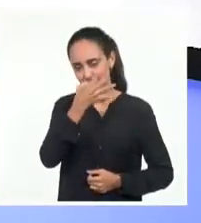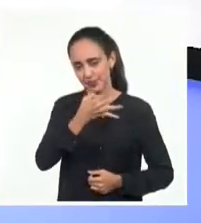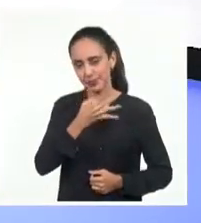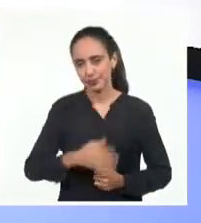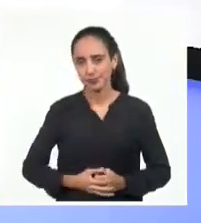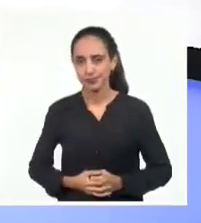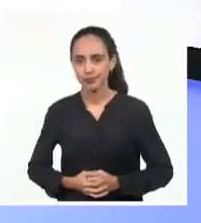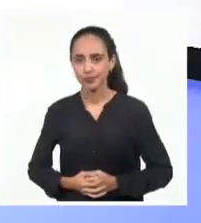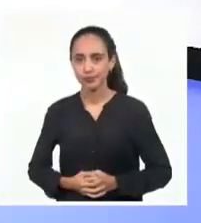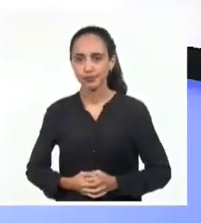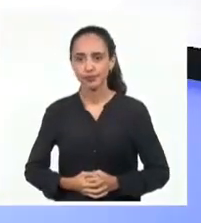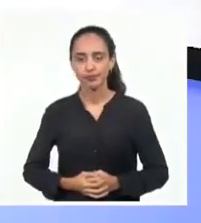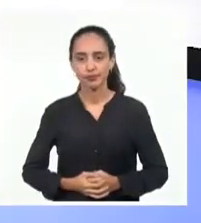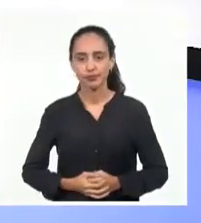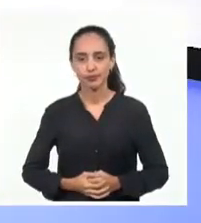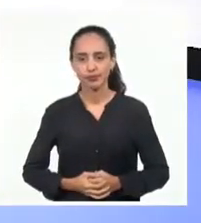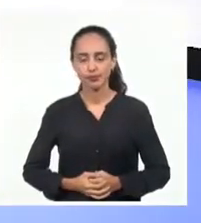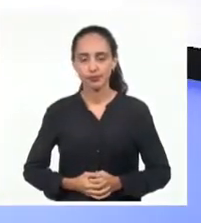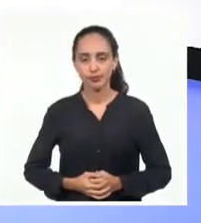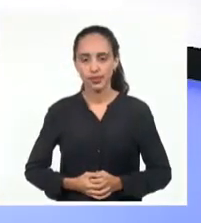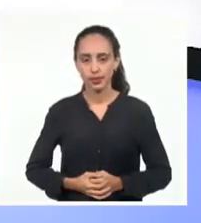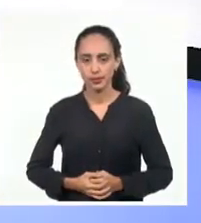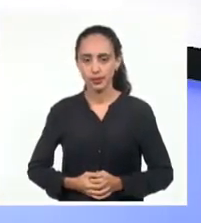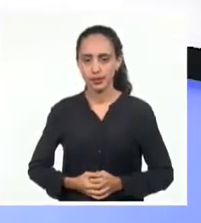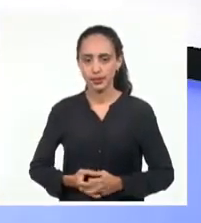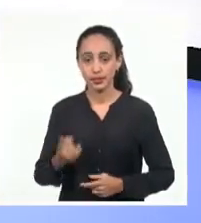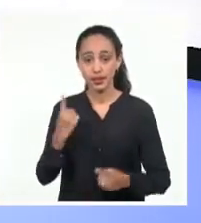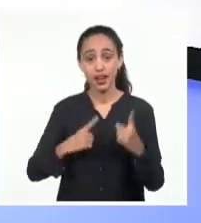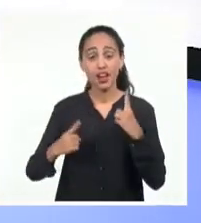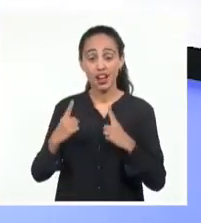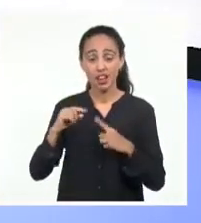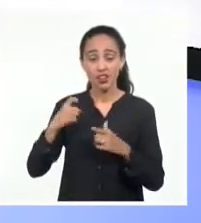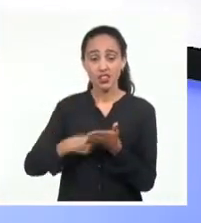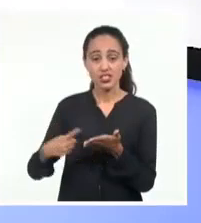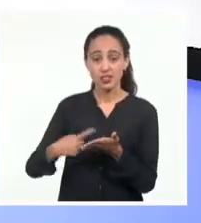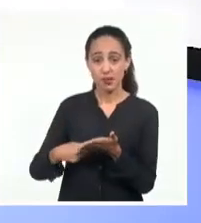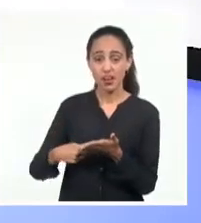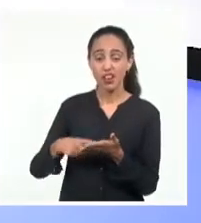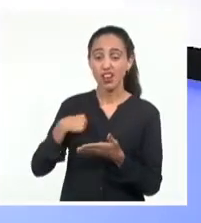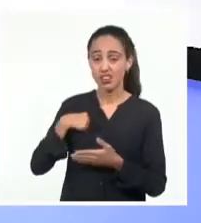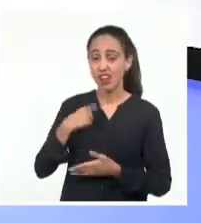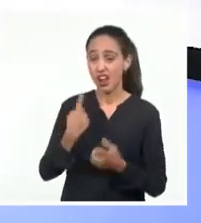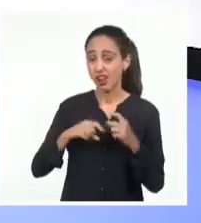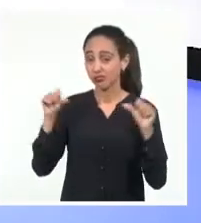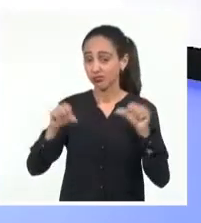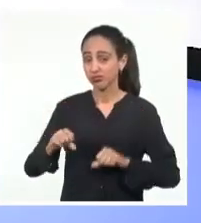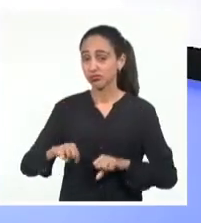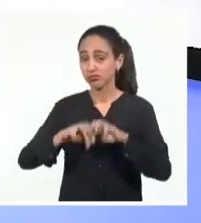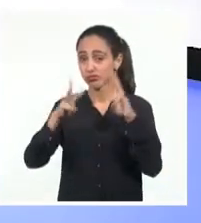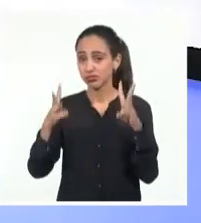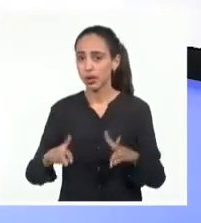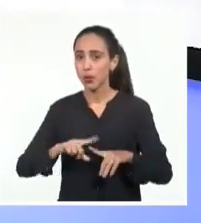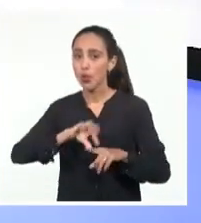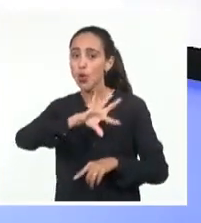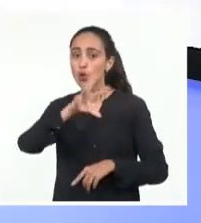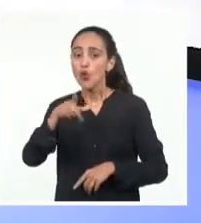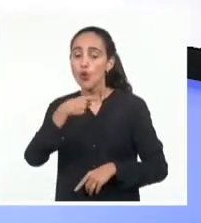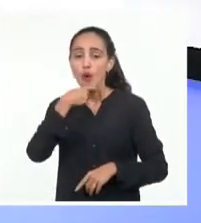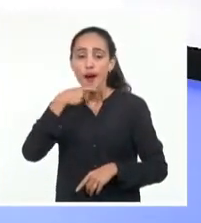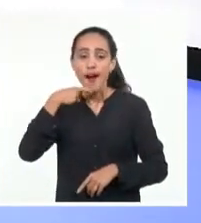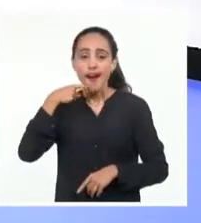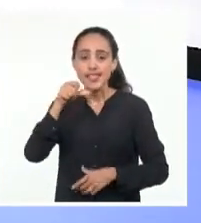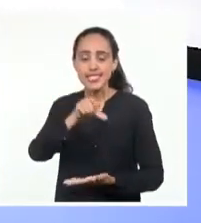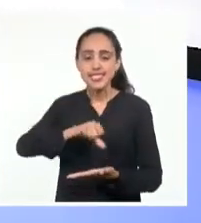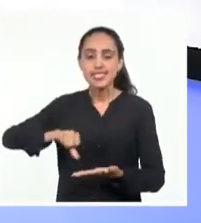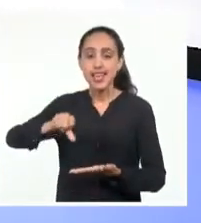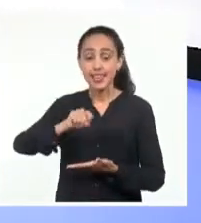Giselle, hace algunas semanas, un hecho presumiblemente delictivo trascendía en redes sociales. La sustracción de aceite de la fábrica que lo